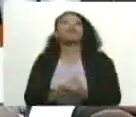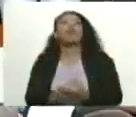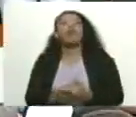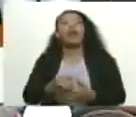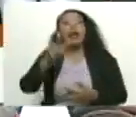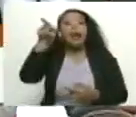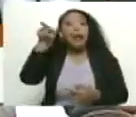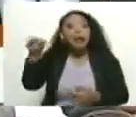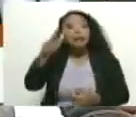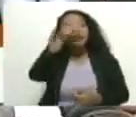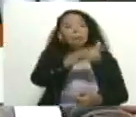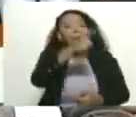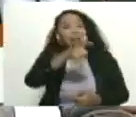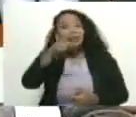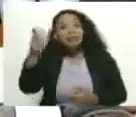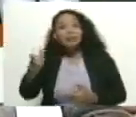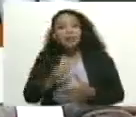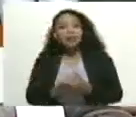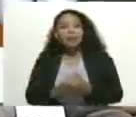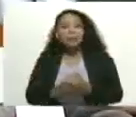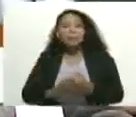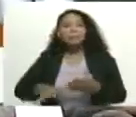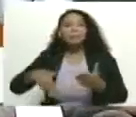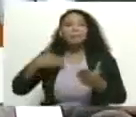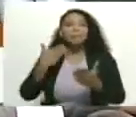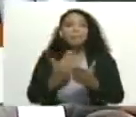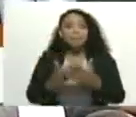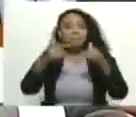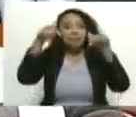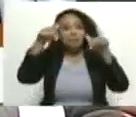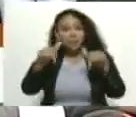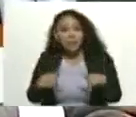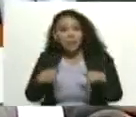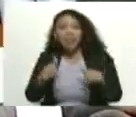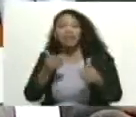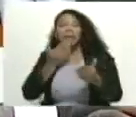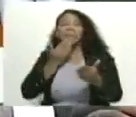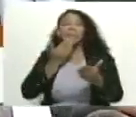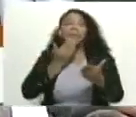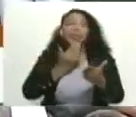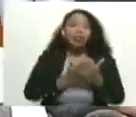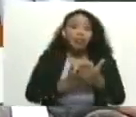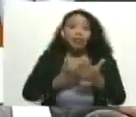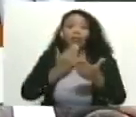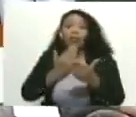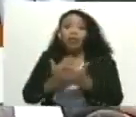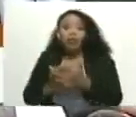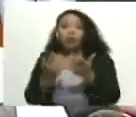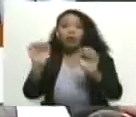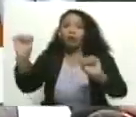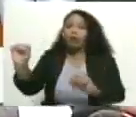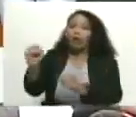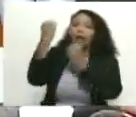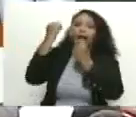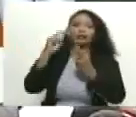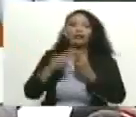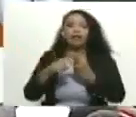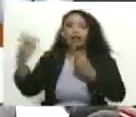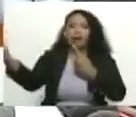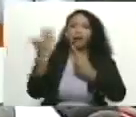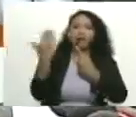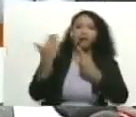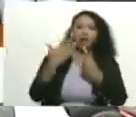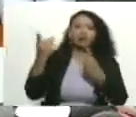esa gente hasta hoy día está pidiendo bloqueos,